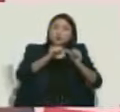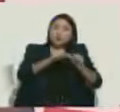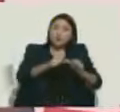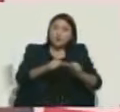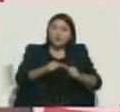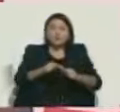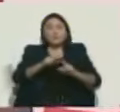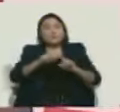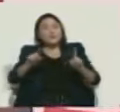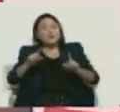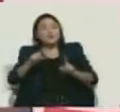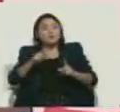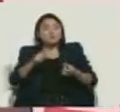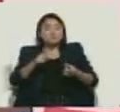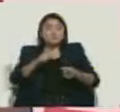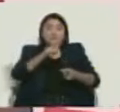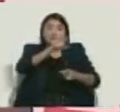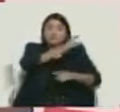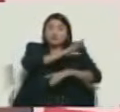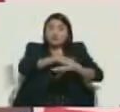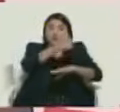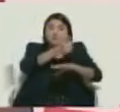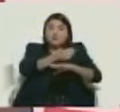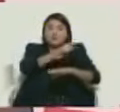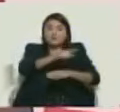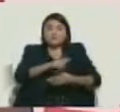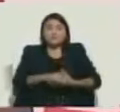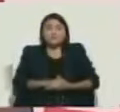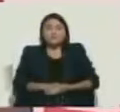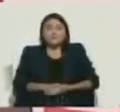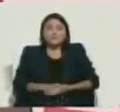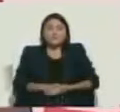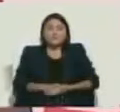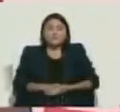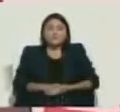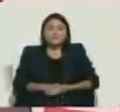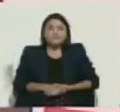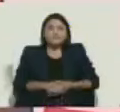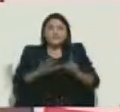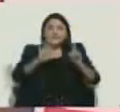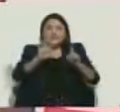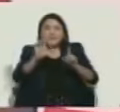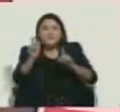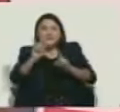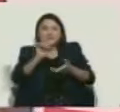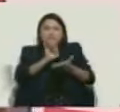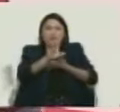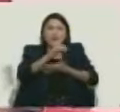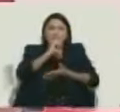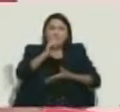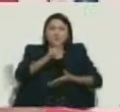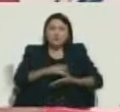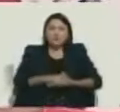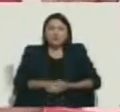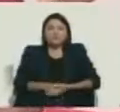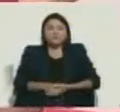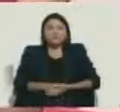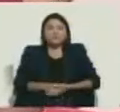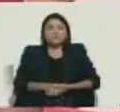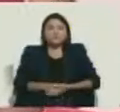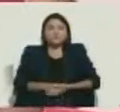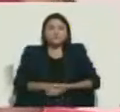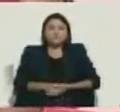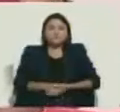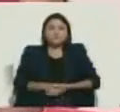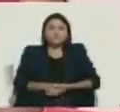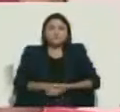Ramón Alú es uno de los responsables directos de que con aquel mensaje, en 6 meses te vas, Nicolás Maduro. ¿Dónde dice en esta constitución